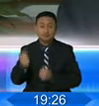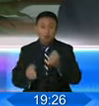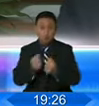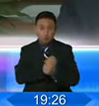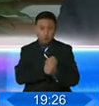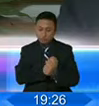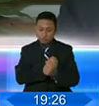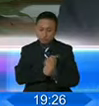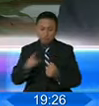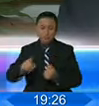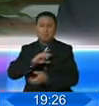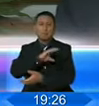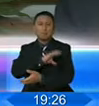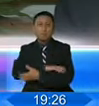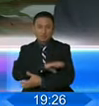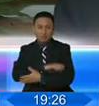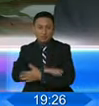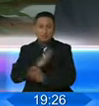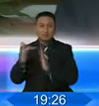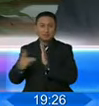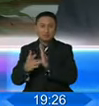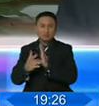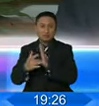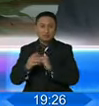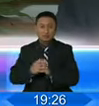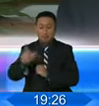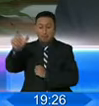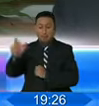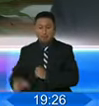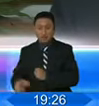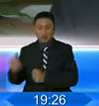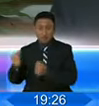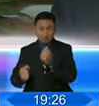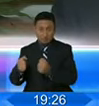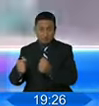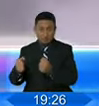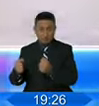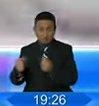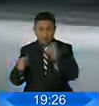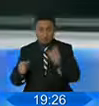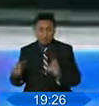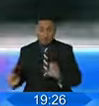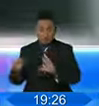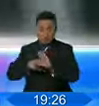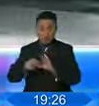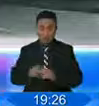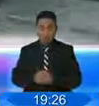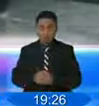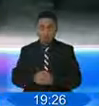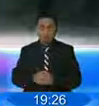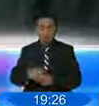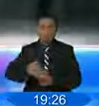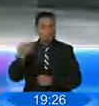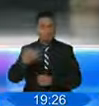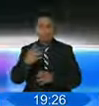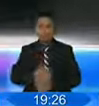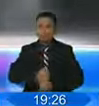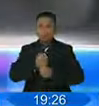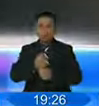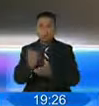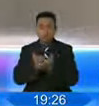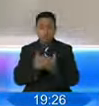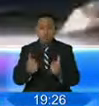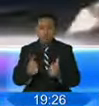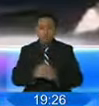nosotros tenemos una plataforma de tecnología que conecta al conductor, al pasajero. Garantizan seguridad y buen servicio al